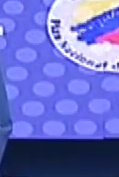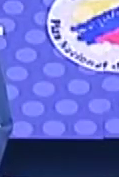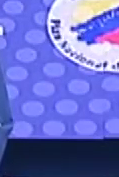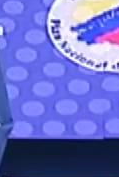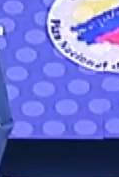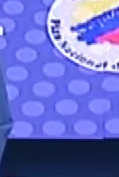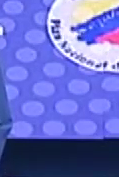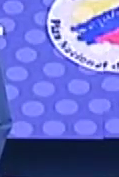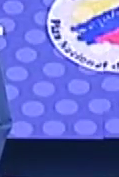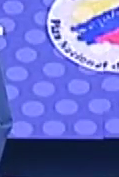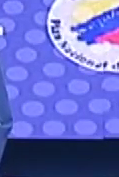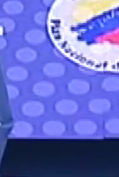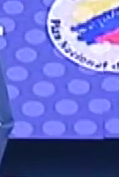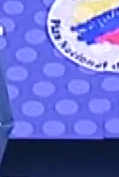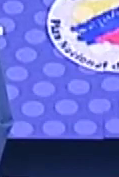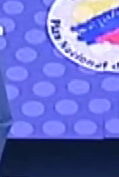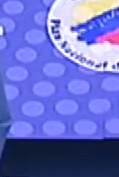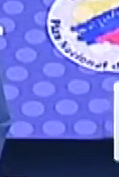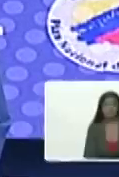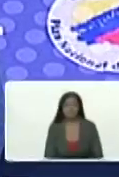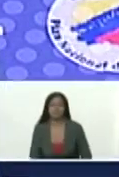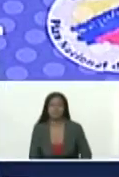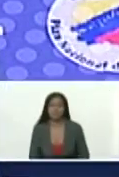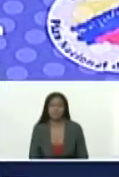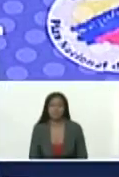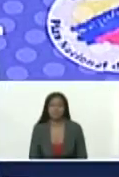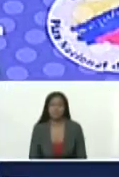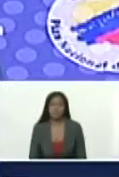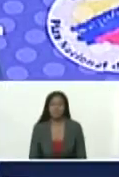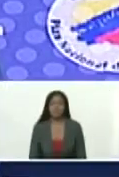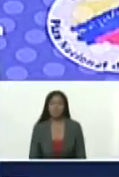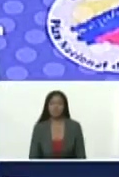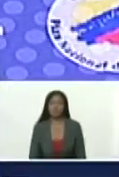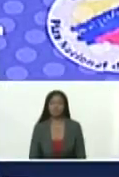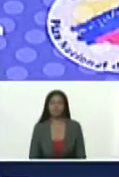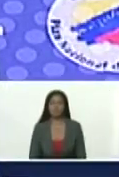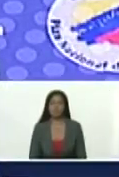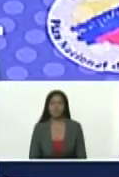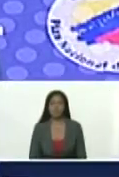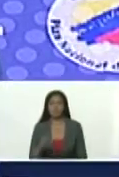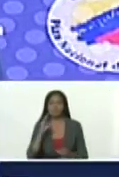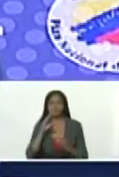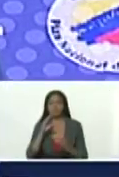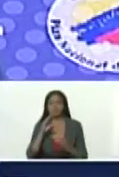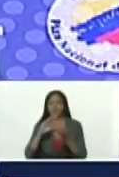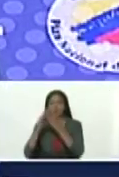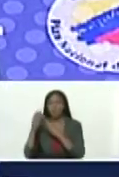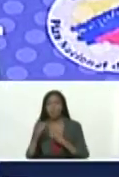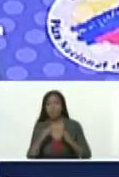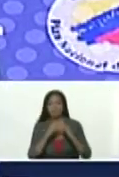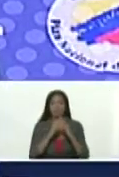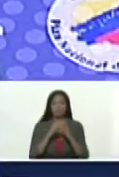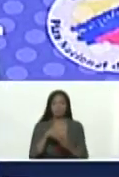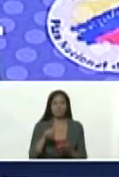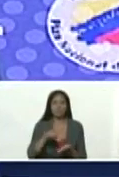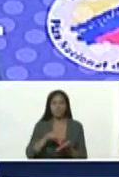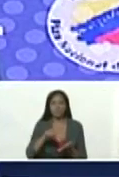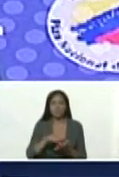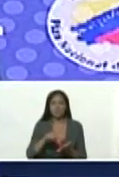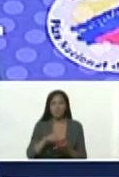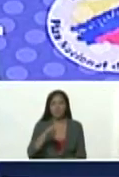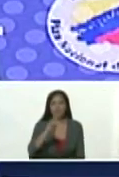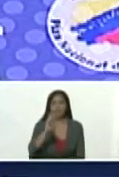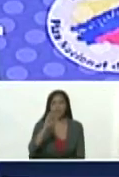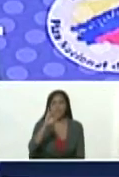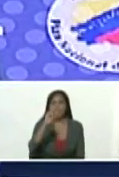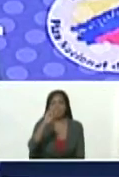dentro de un concepto integral de comunidad, de comuna, Ciudad Caribia, hermosa,